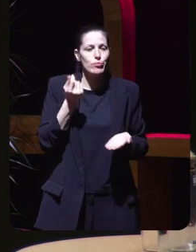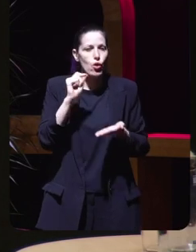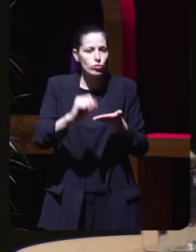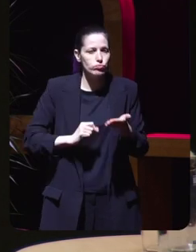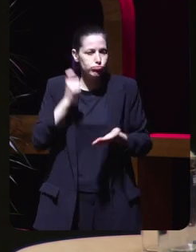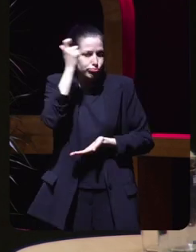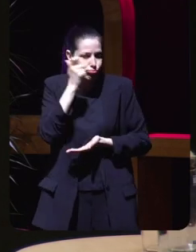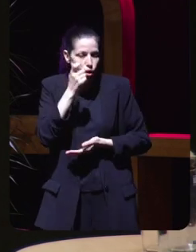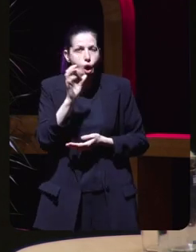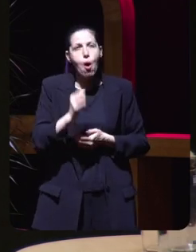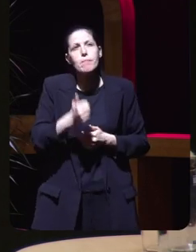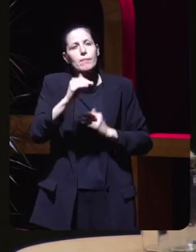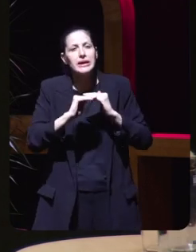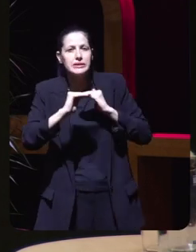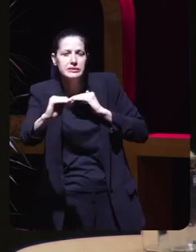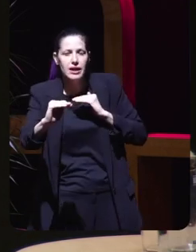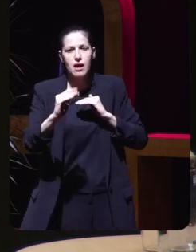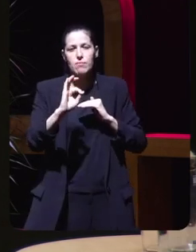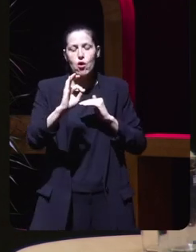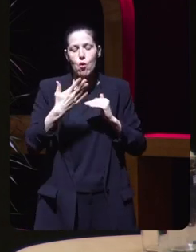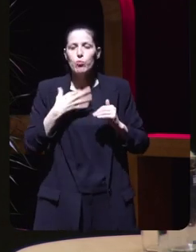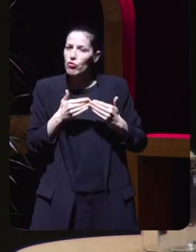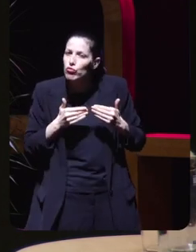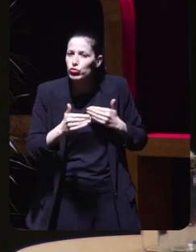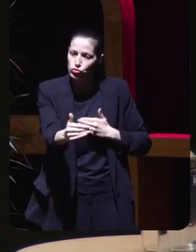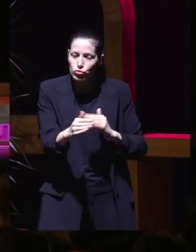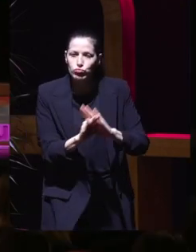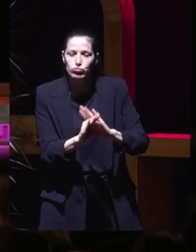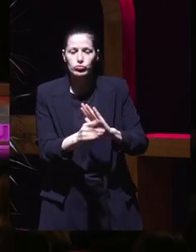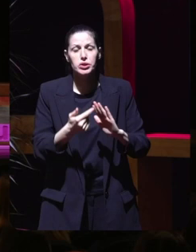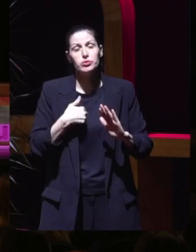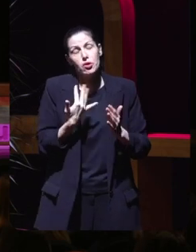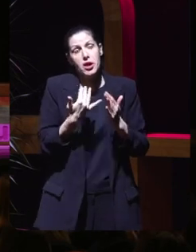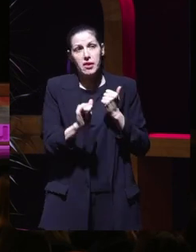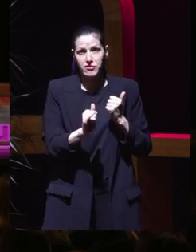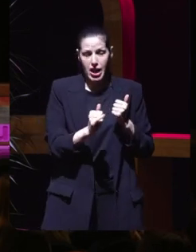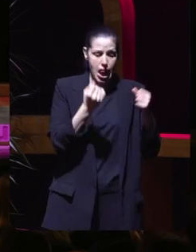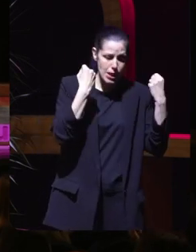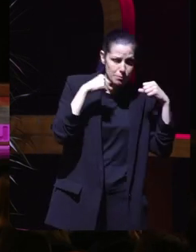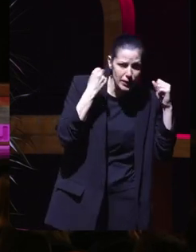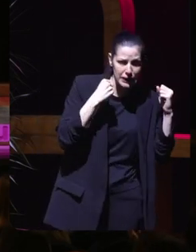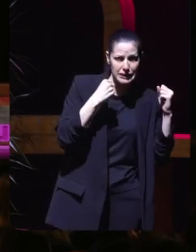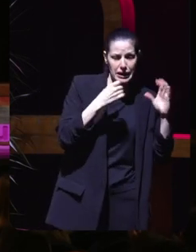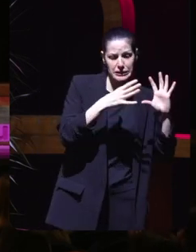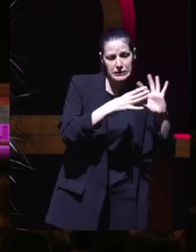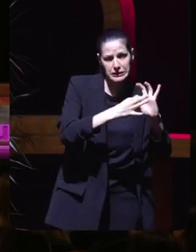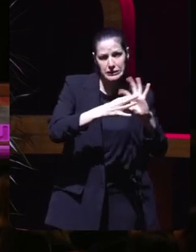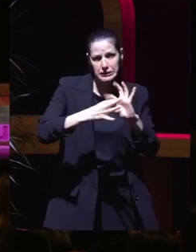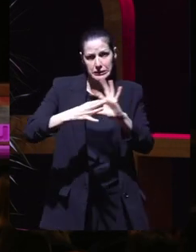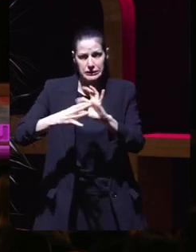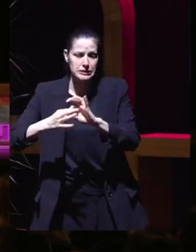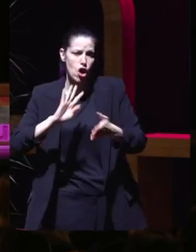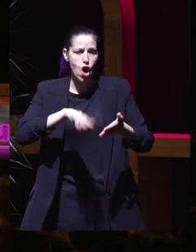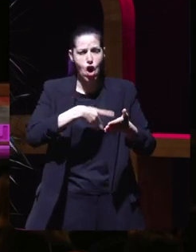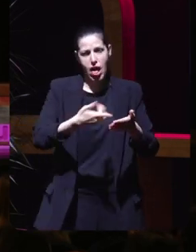Pues Más estable con mayores perspectivas de futuro Claro pues en Palma hay bastante prácticas muy muy muy temporales con salarios muy